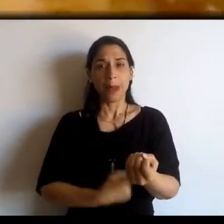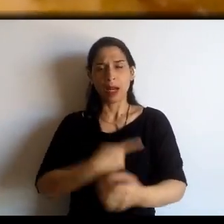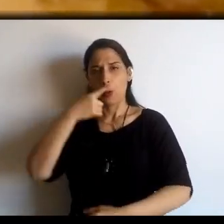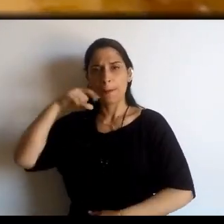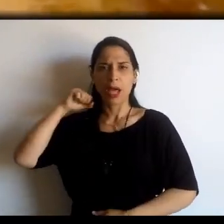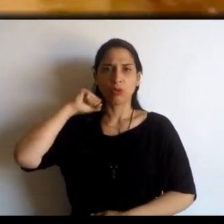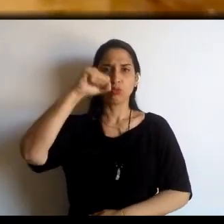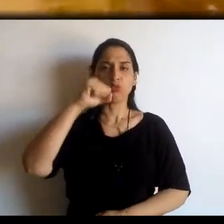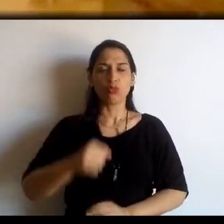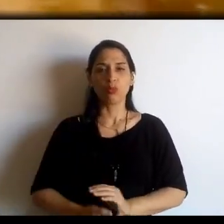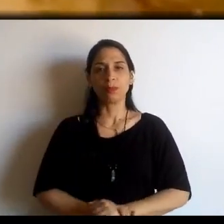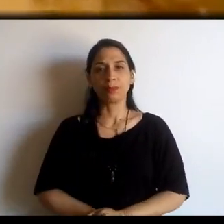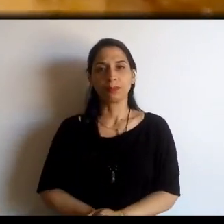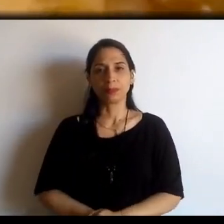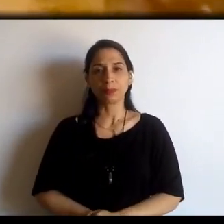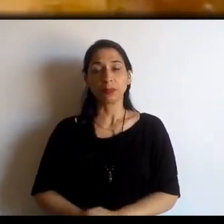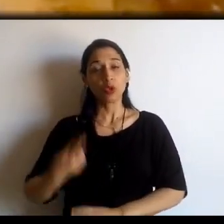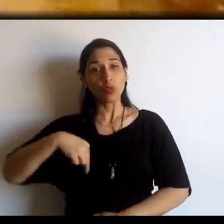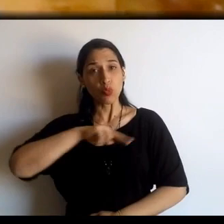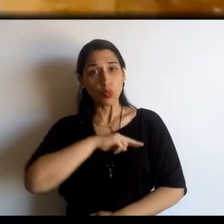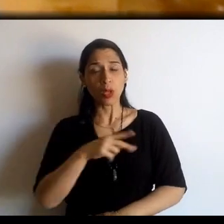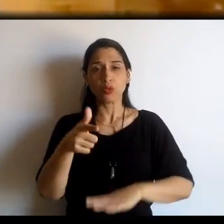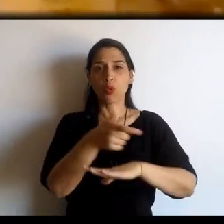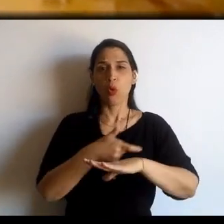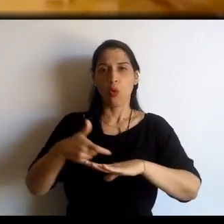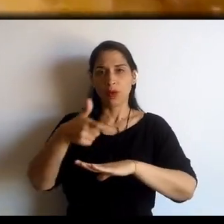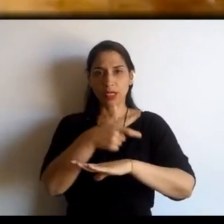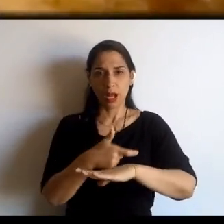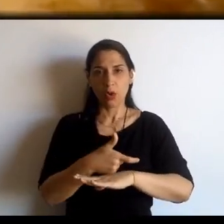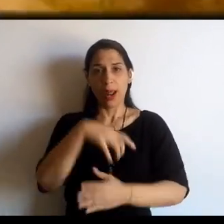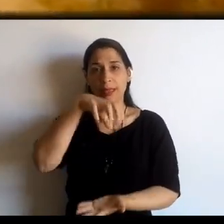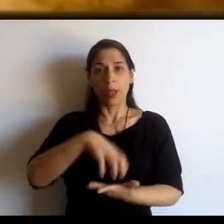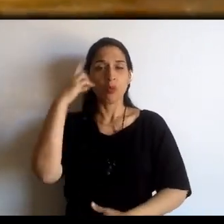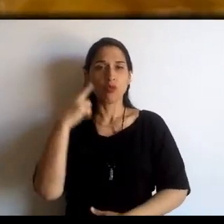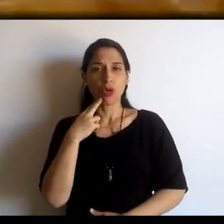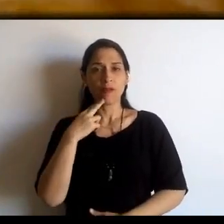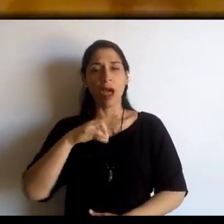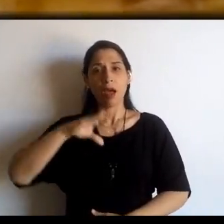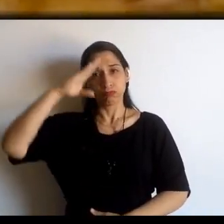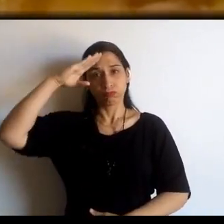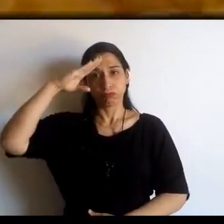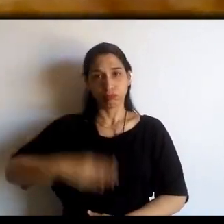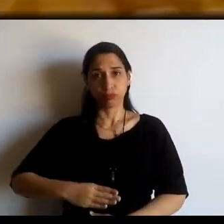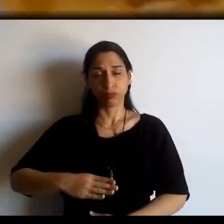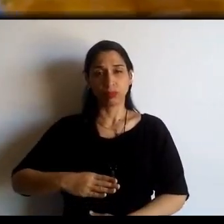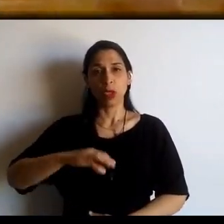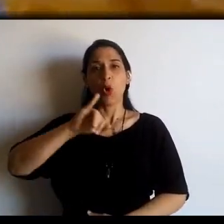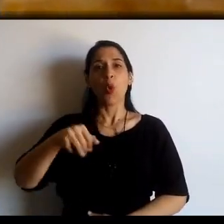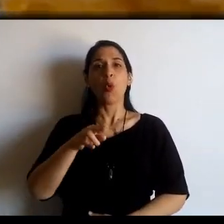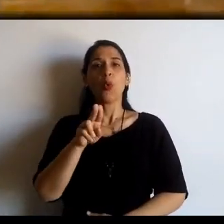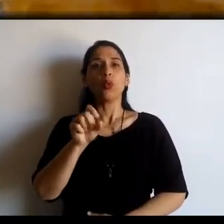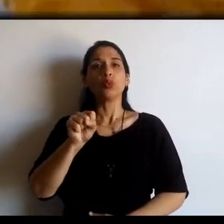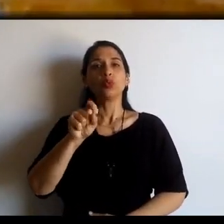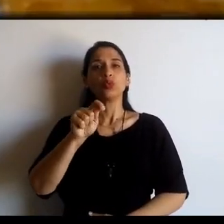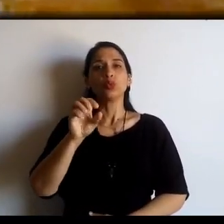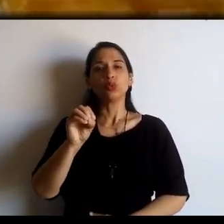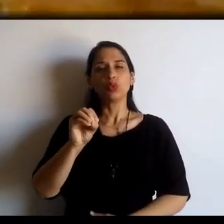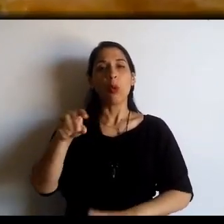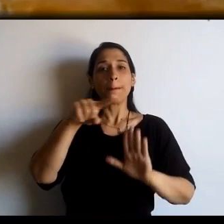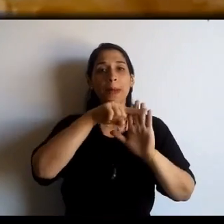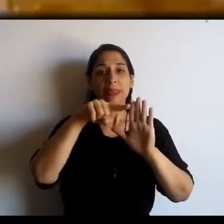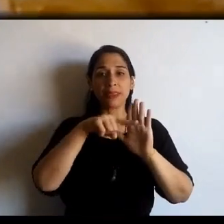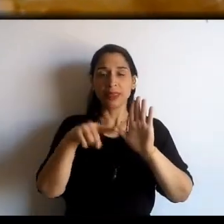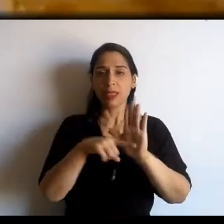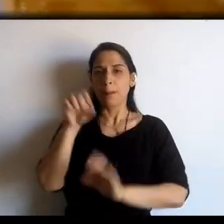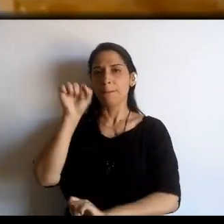y hermano Nicolás Maduro Moros y a nuestro gobernador incansable, mayor general Justo Noguera Prieti, por